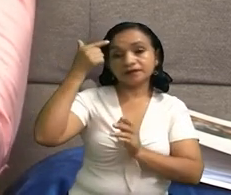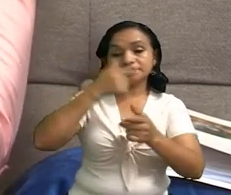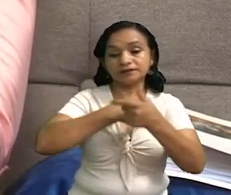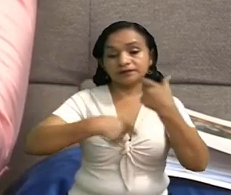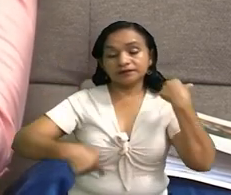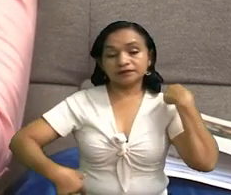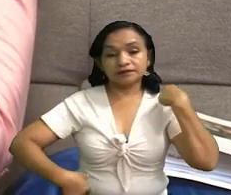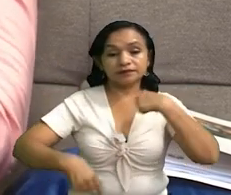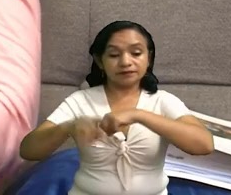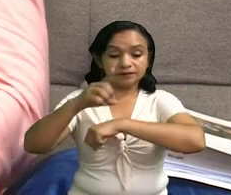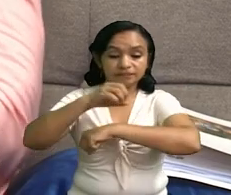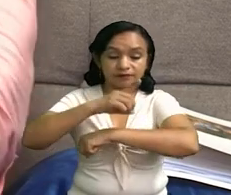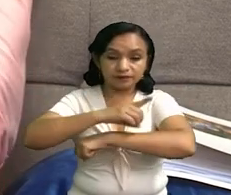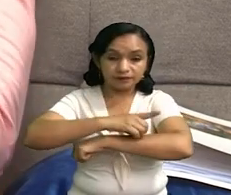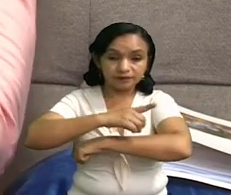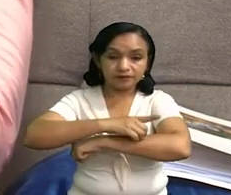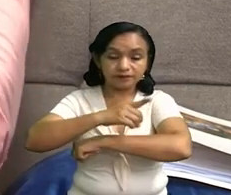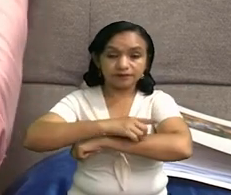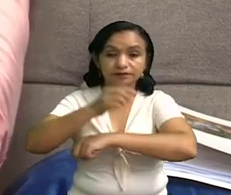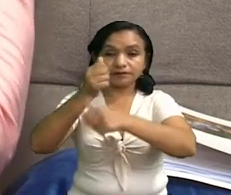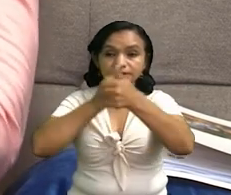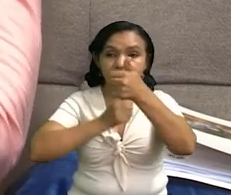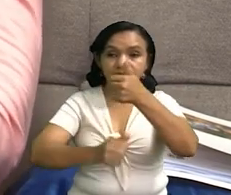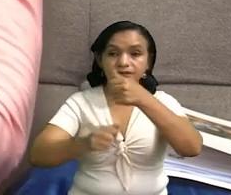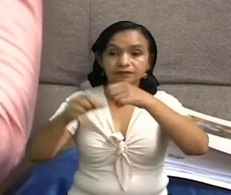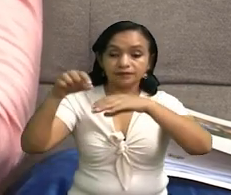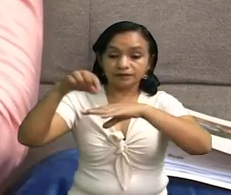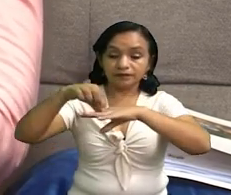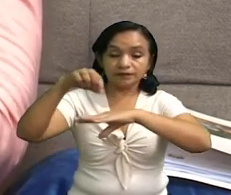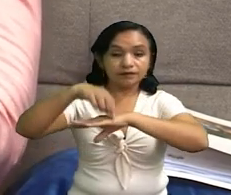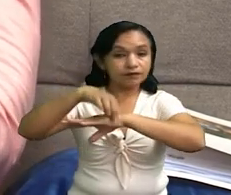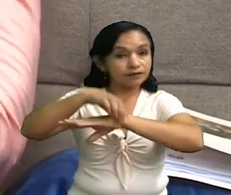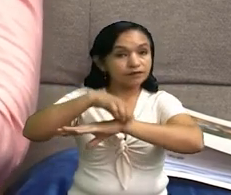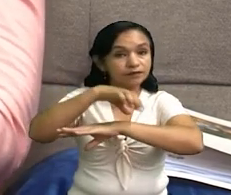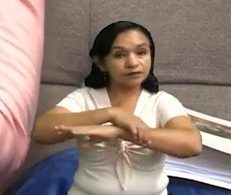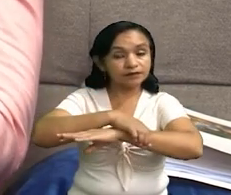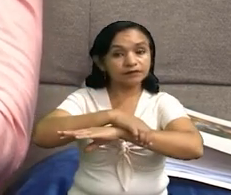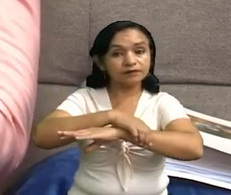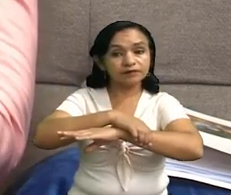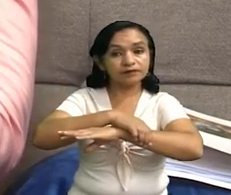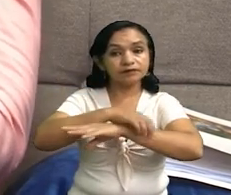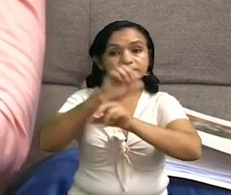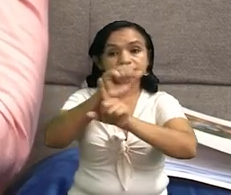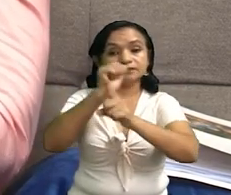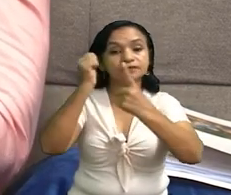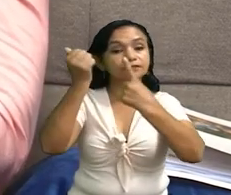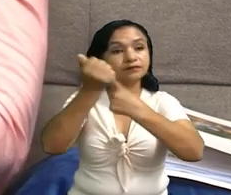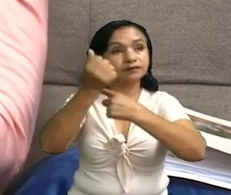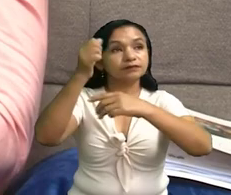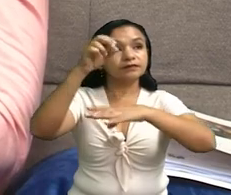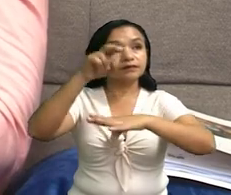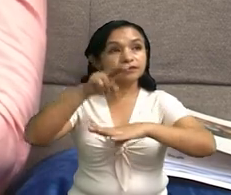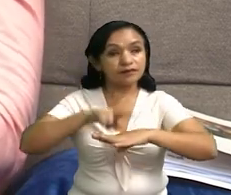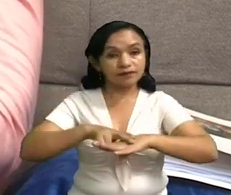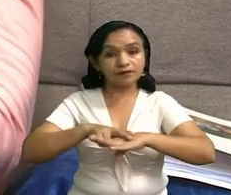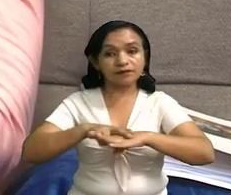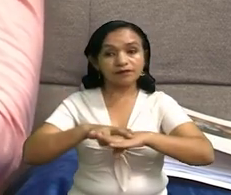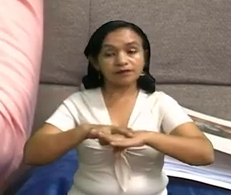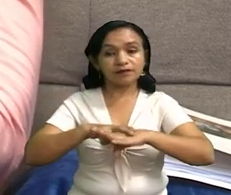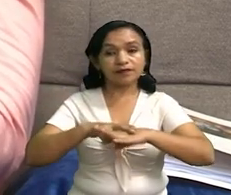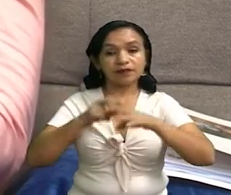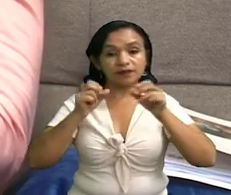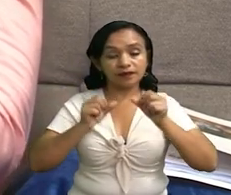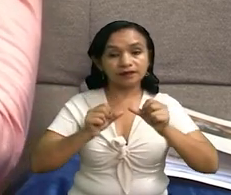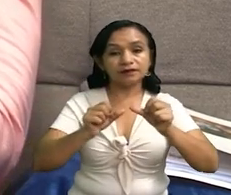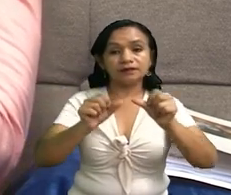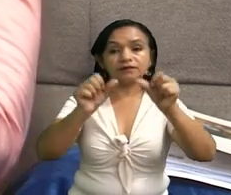el comandante Daniel Ortega, y la vicepresidenta, la compañera Rosario Murillo, la Asamblea Nacional también, que está muy consecuente